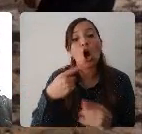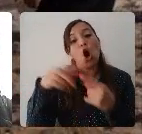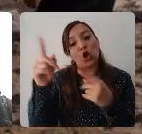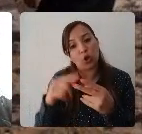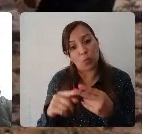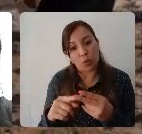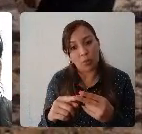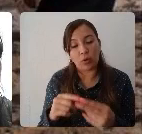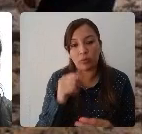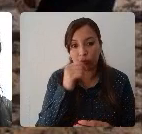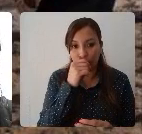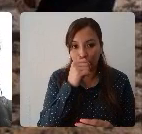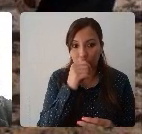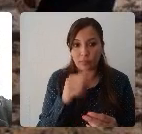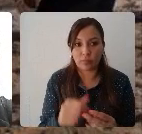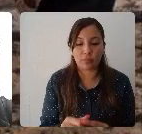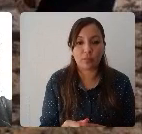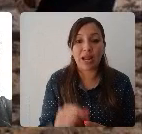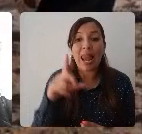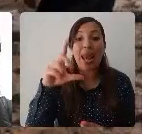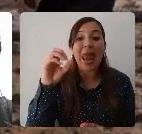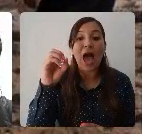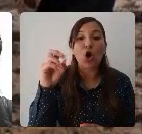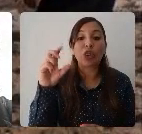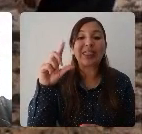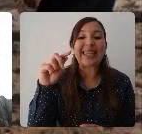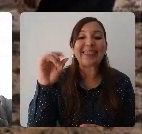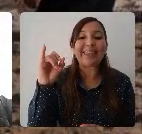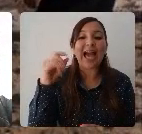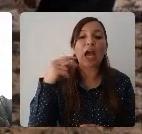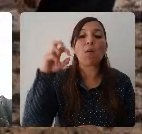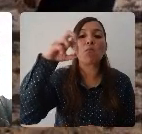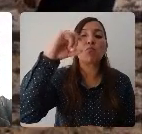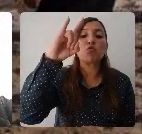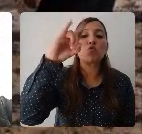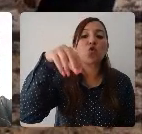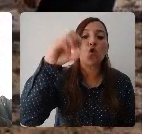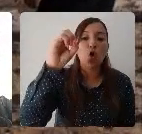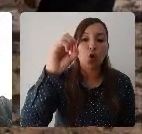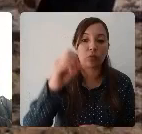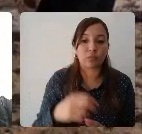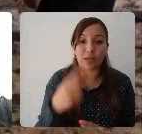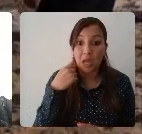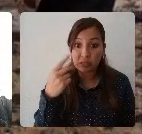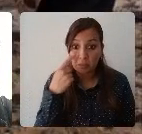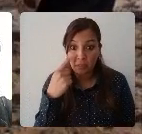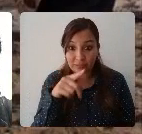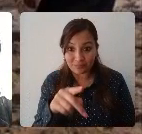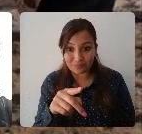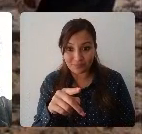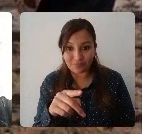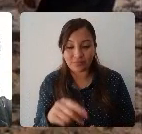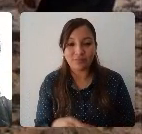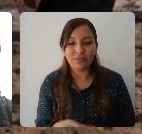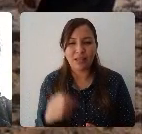vamos al destino de Lago Titicaca, estamos hablando de la región Puno, y aquí tenemos emprendimientos